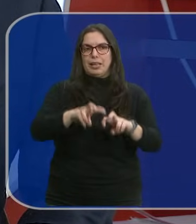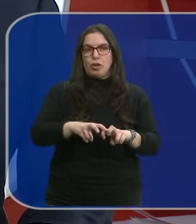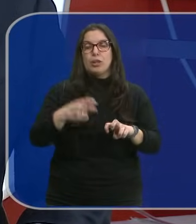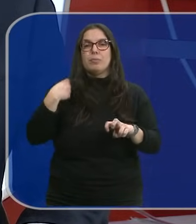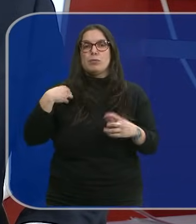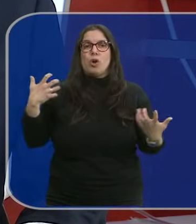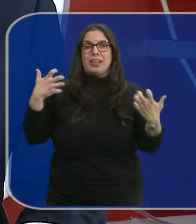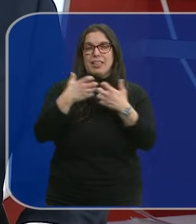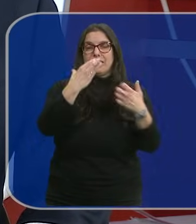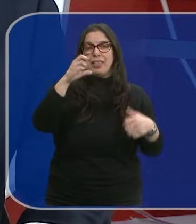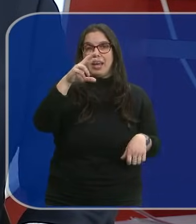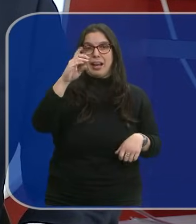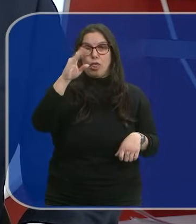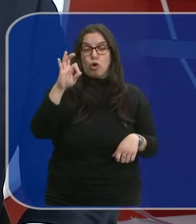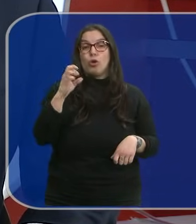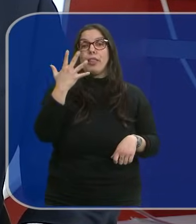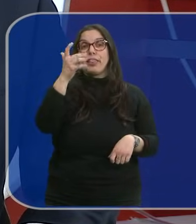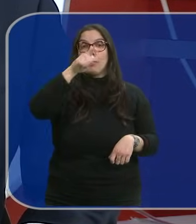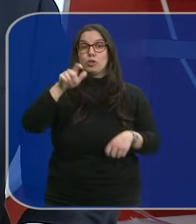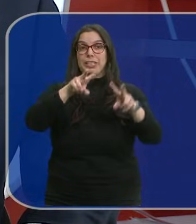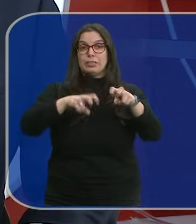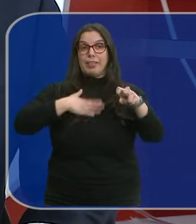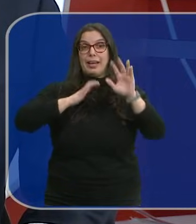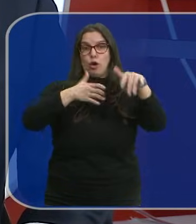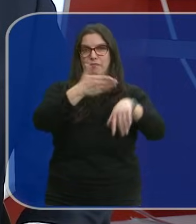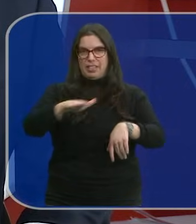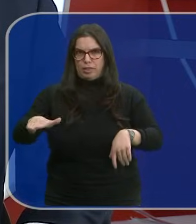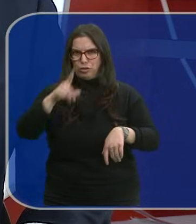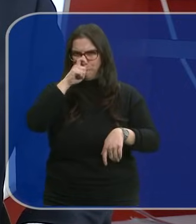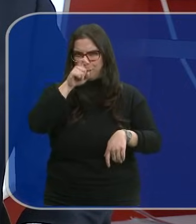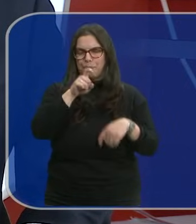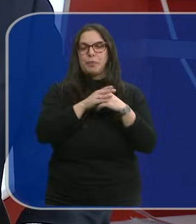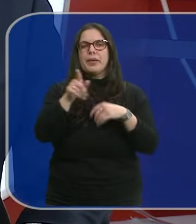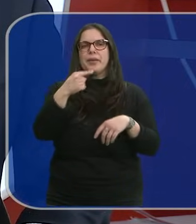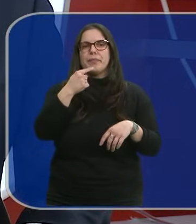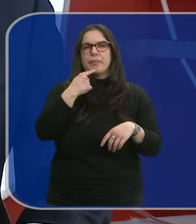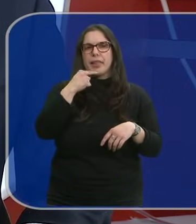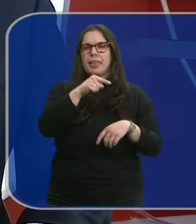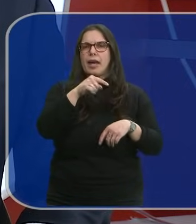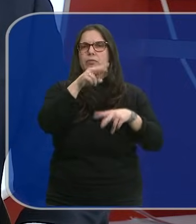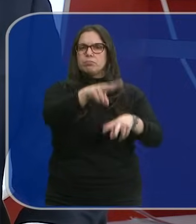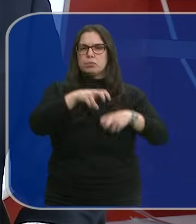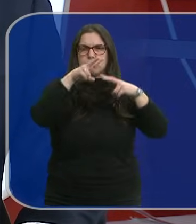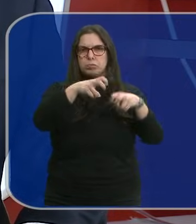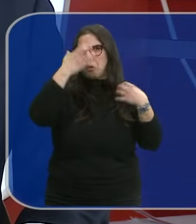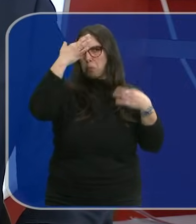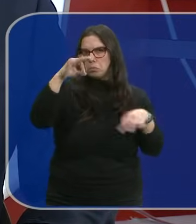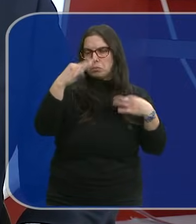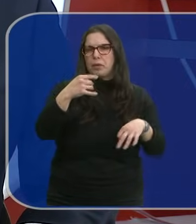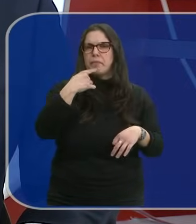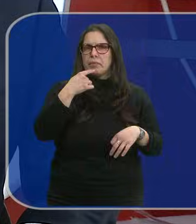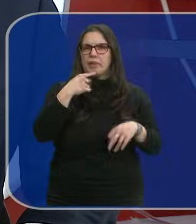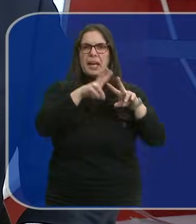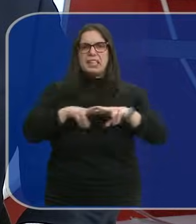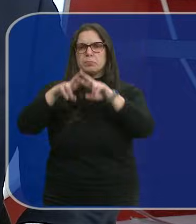cobró, recordarán, la vida de 5 mineros leoneses. Ha dicho desconocer que se realizaba actividad extractiva en la explotación y ha defendido la labor de